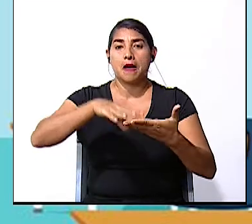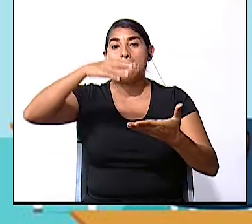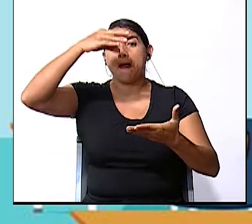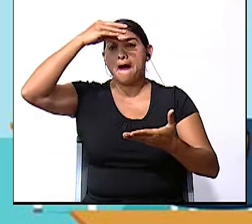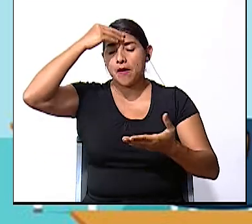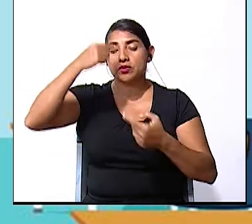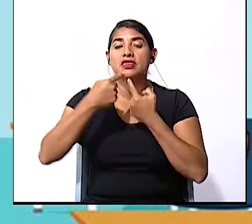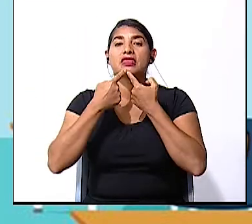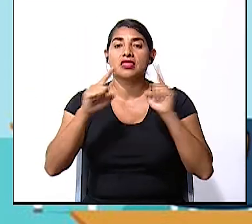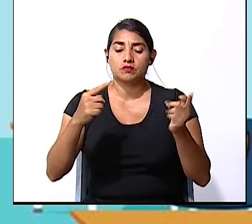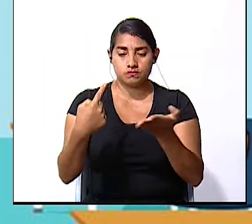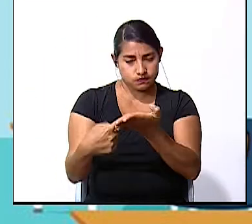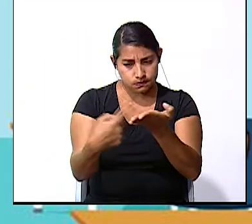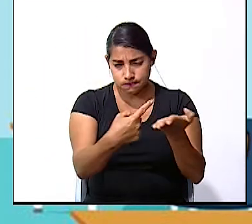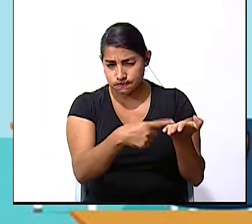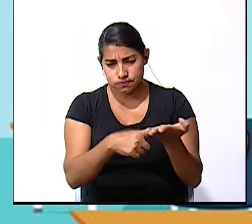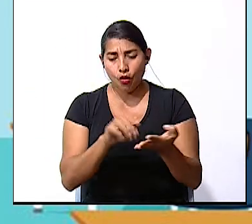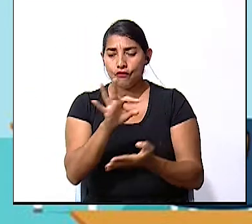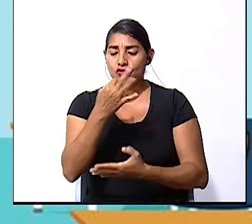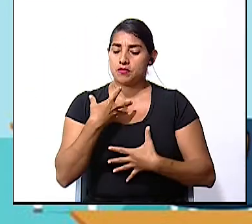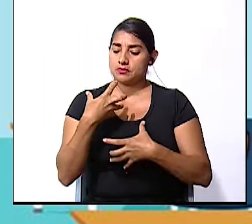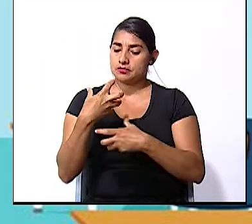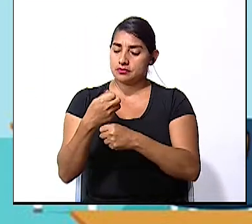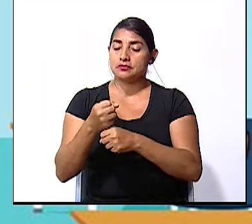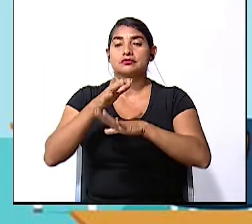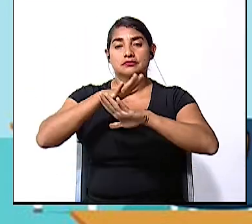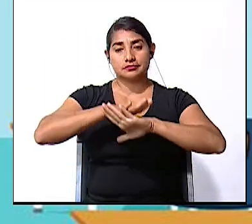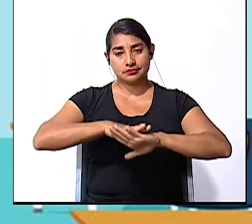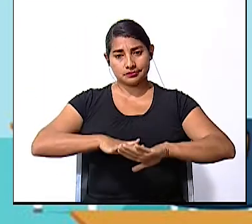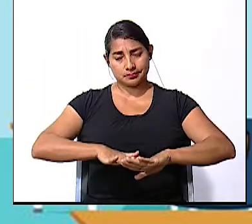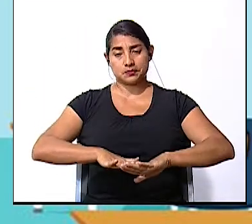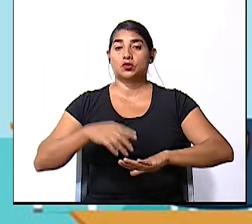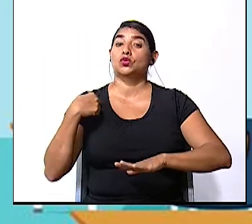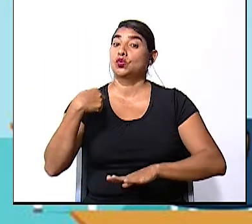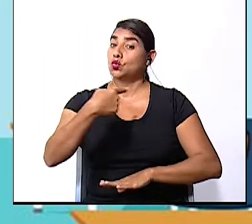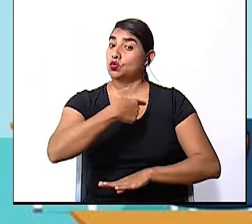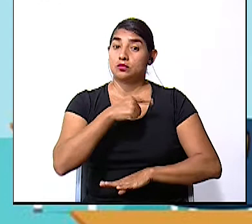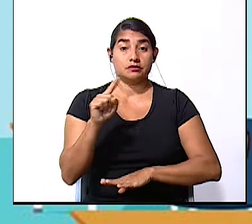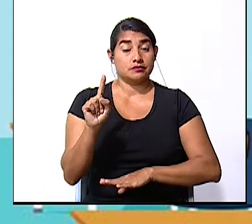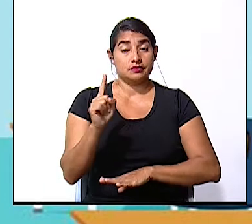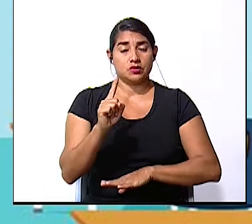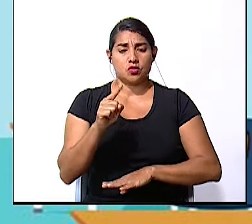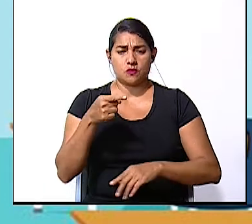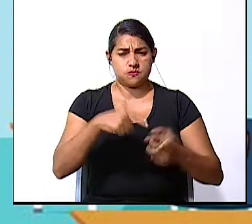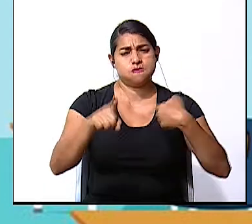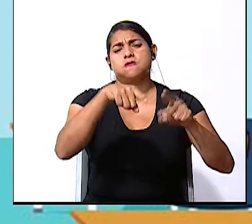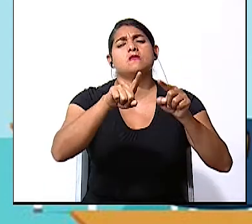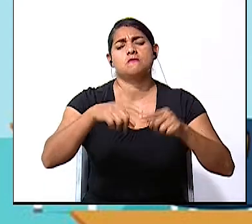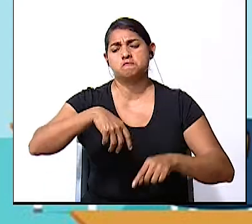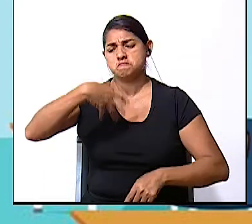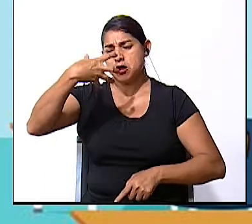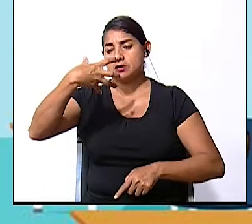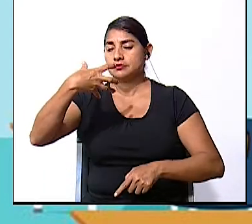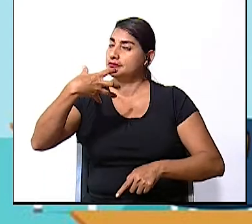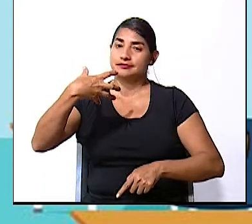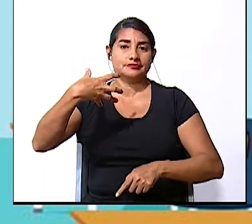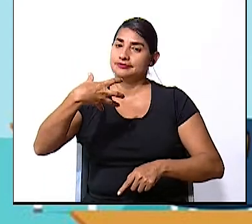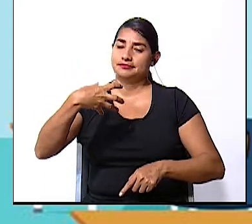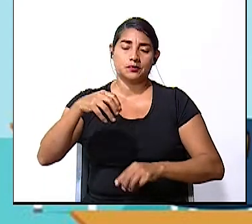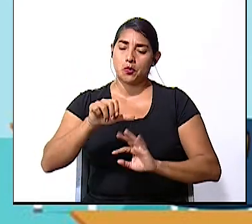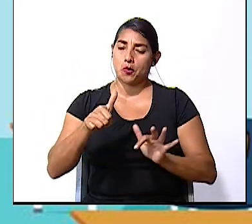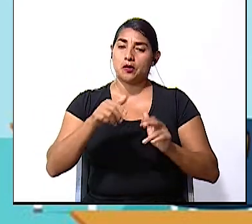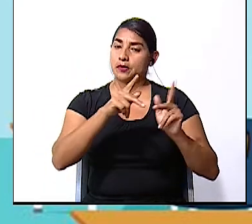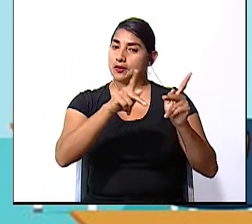a discutir siempre de forma sana, donde no vayamos a ofender a las demás